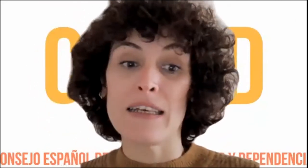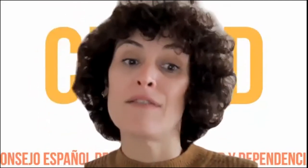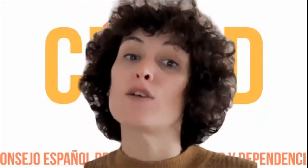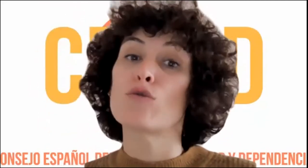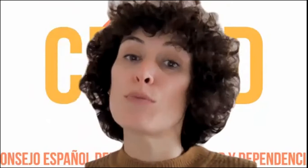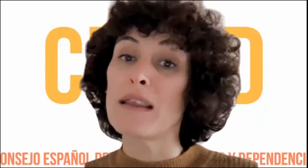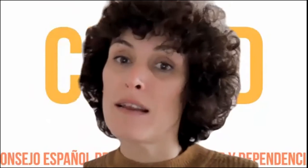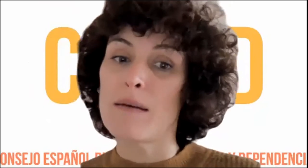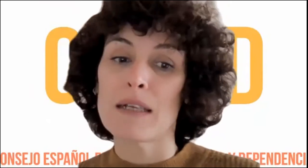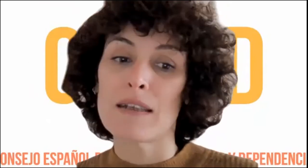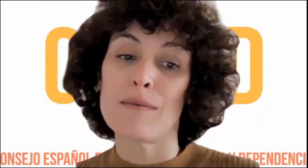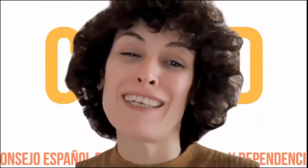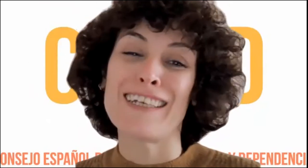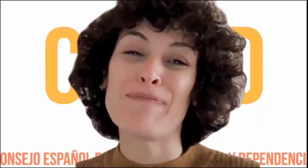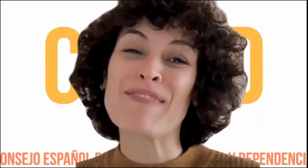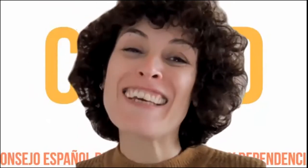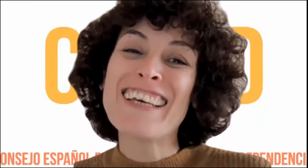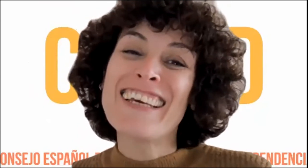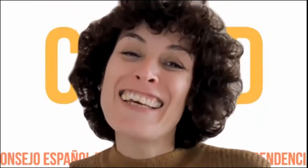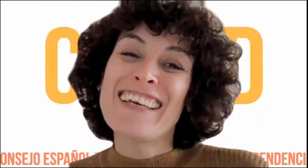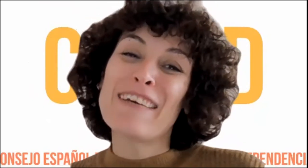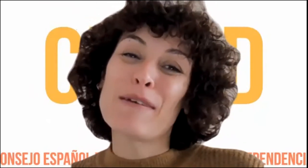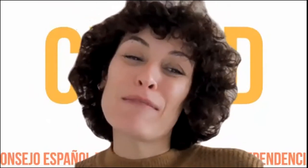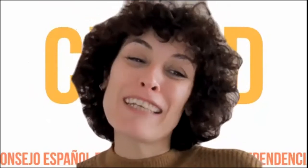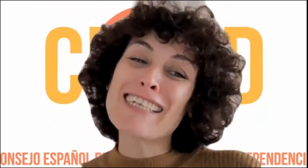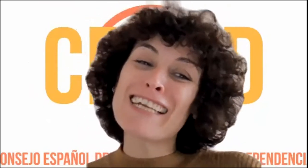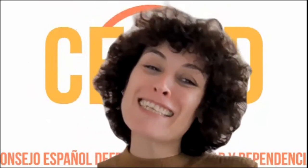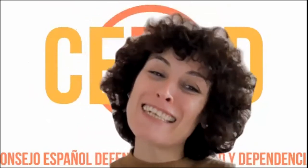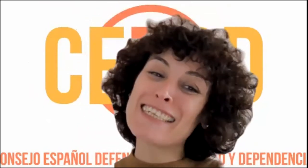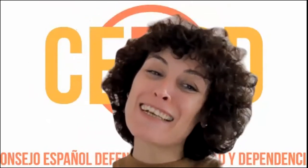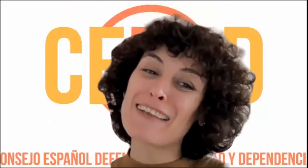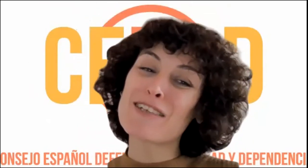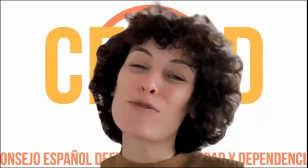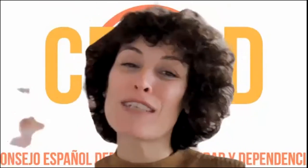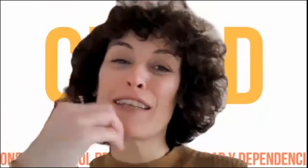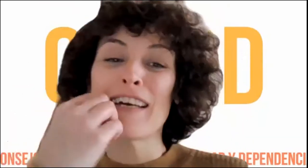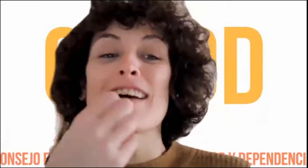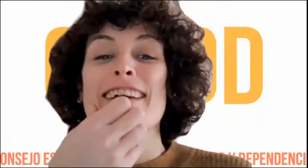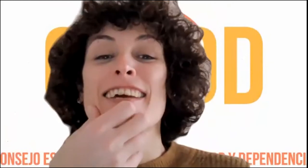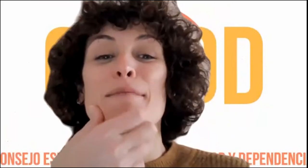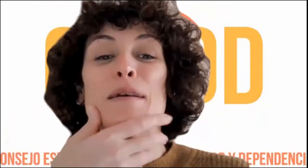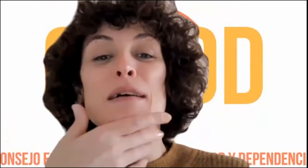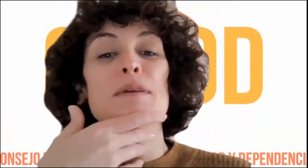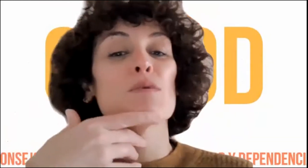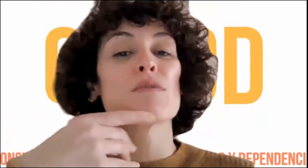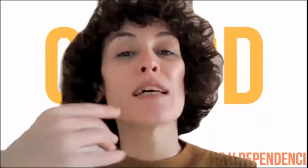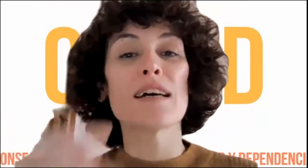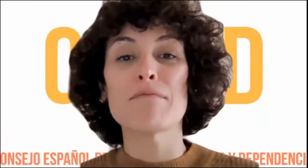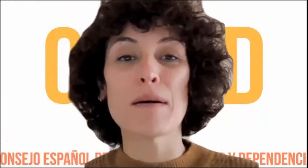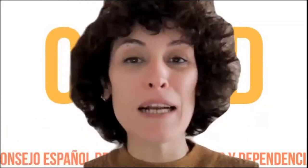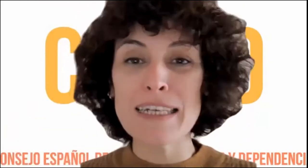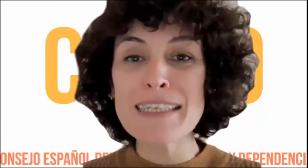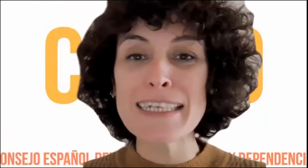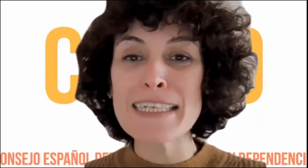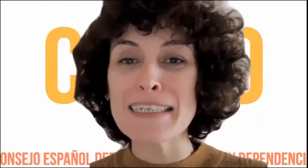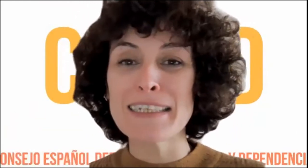canal de YouTube de CED a partir de mañana. Bienvenidas a las tres, gracias, como os decía. La primera pregunta